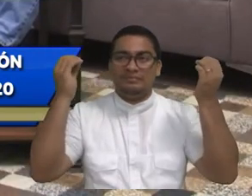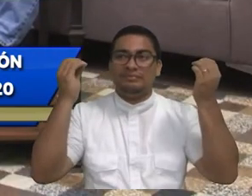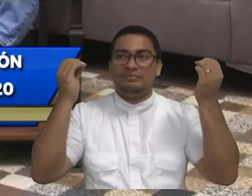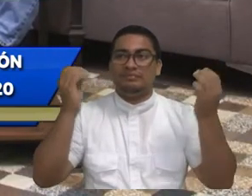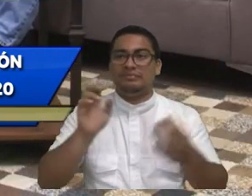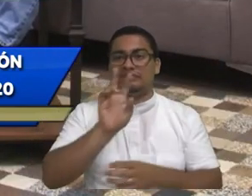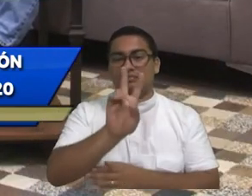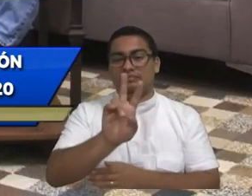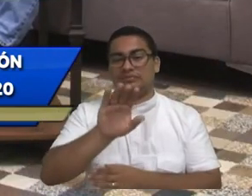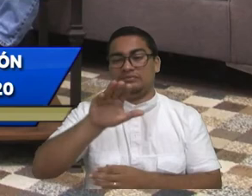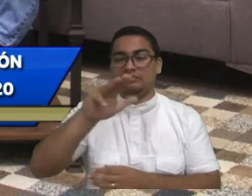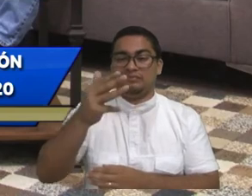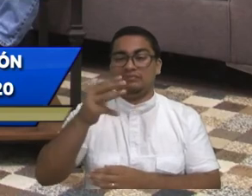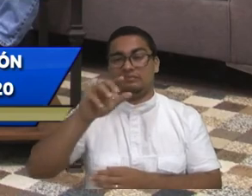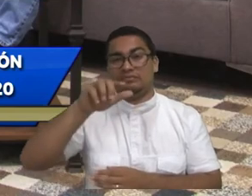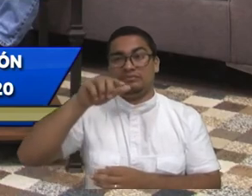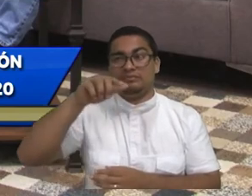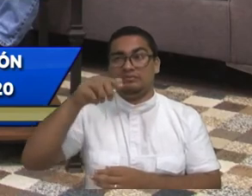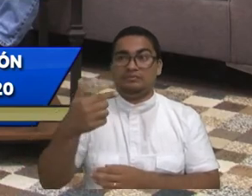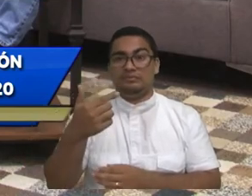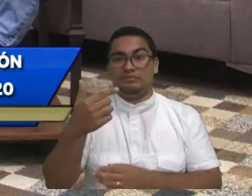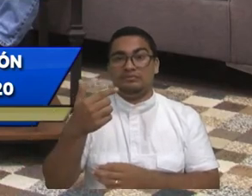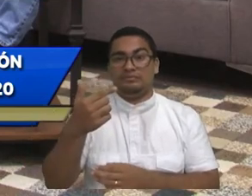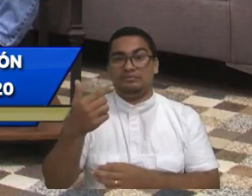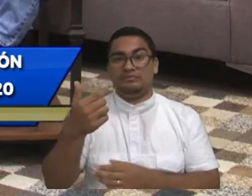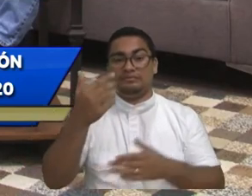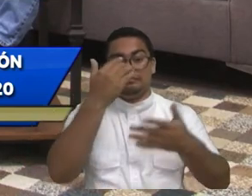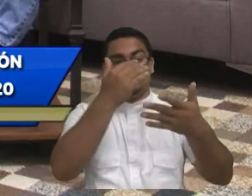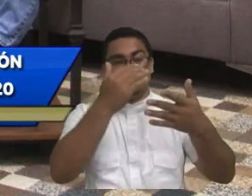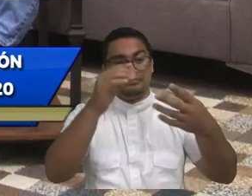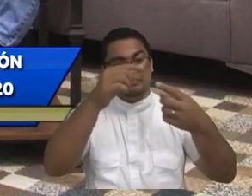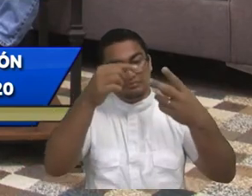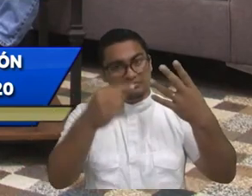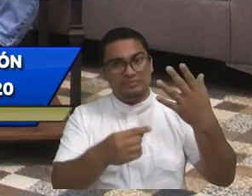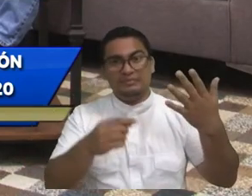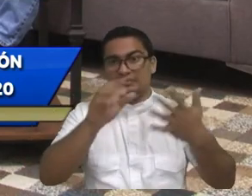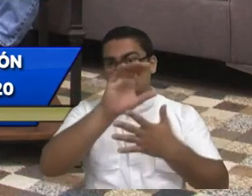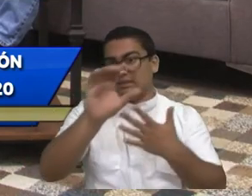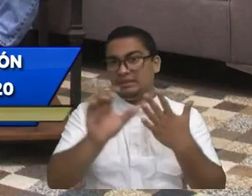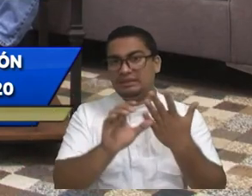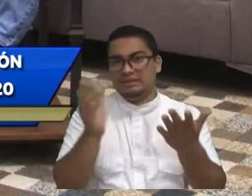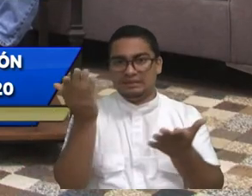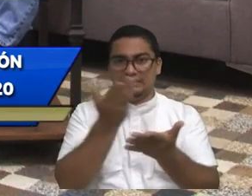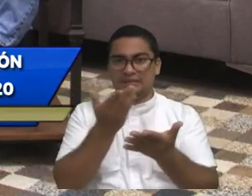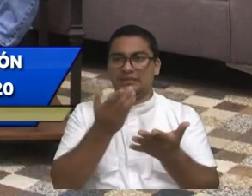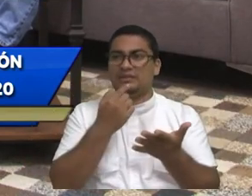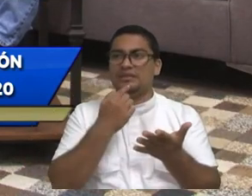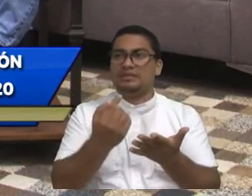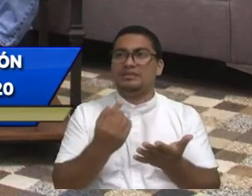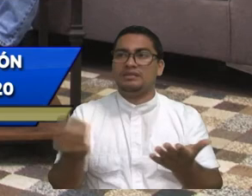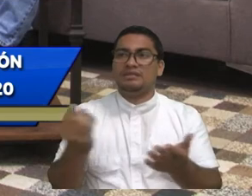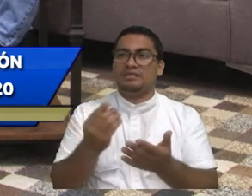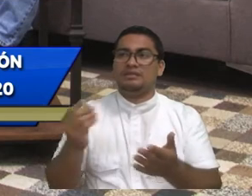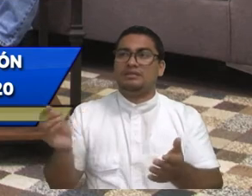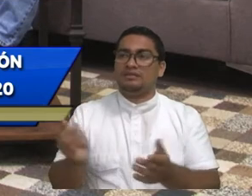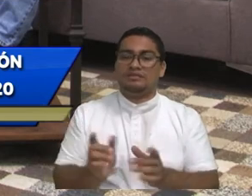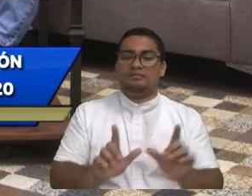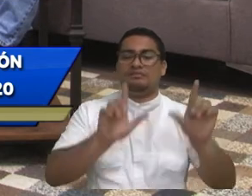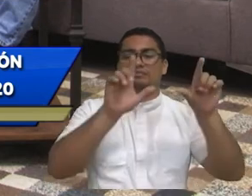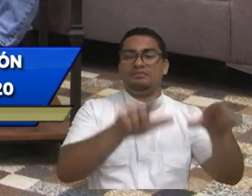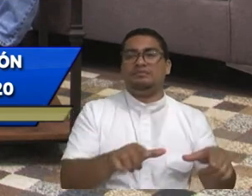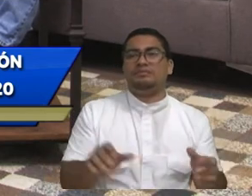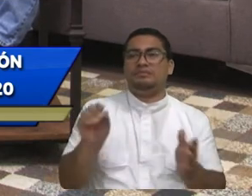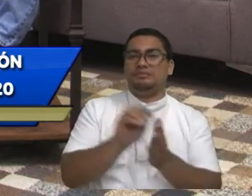296 297 menciona usted pues cómo se da el proceso de registro y matrícula para este curso